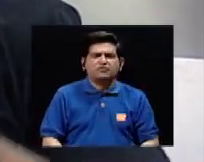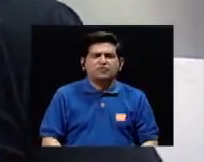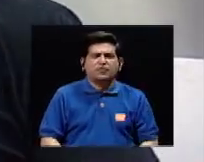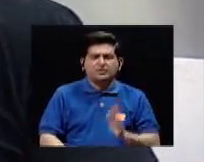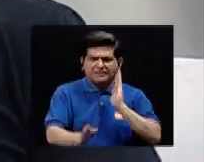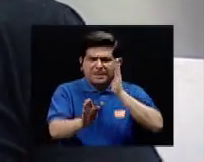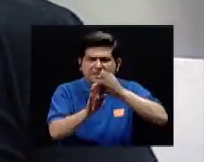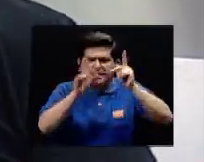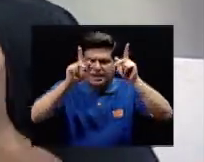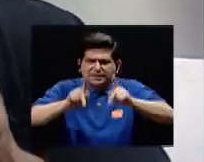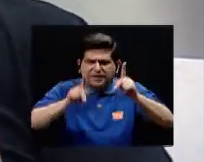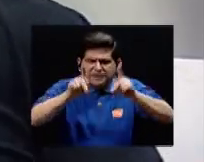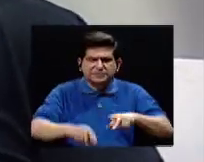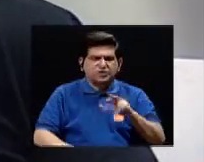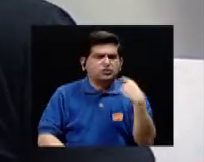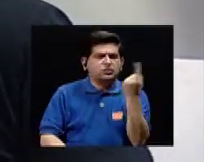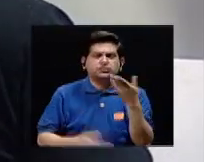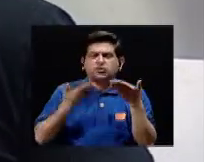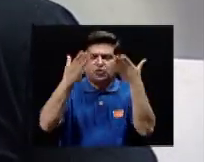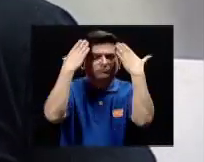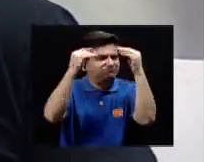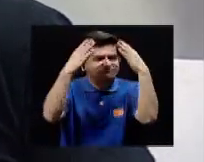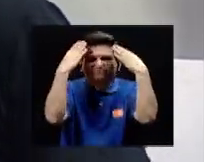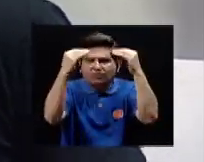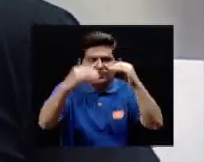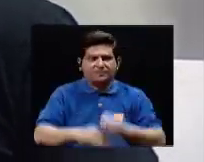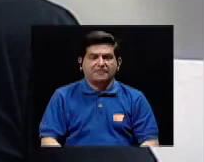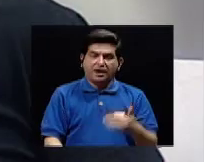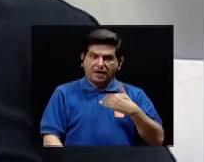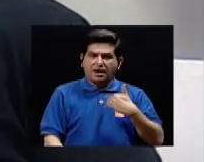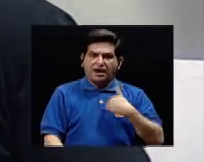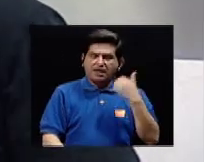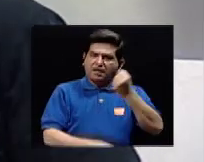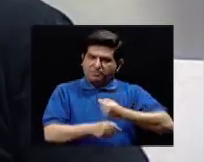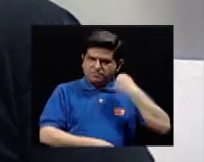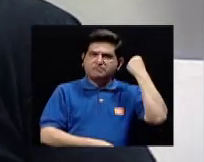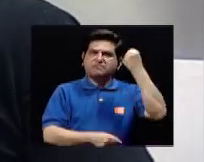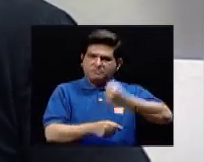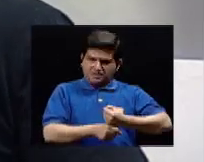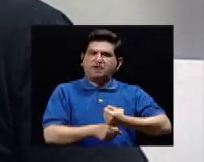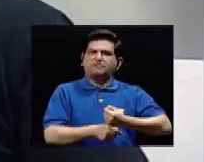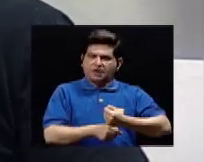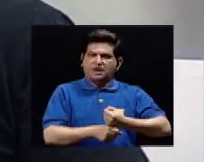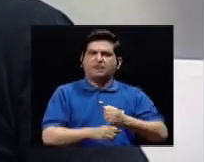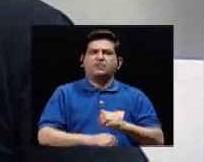llegar mucho más directo a la gente que nada más dando información. Claro. Y por eso tiene todo este trabajo.